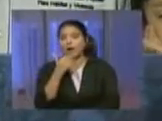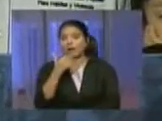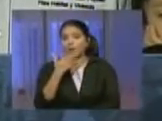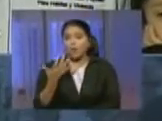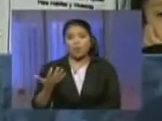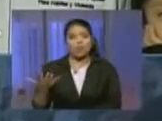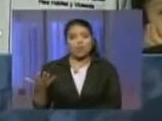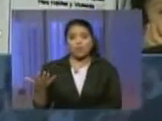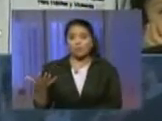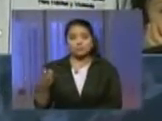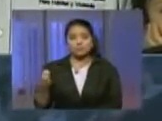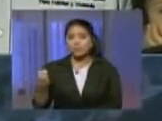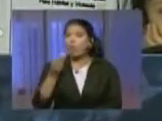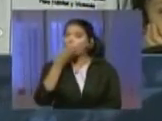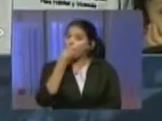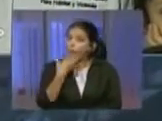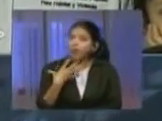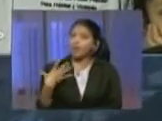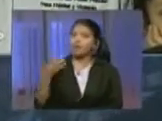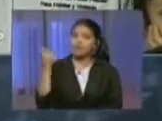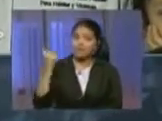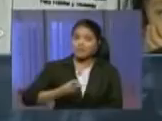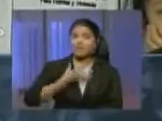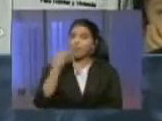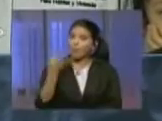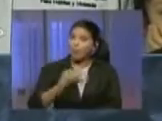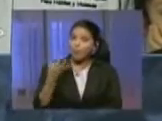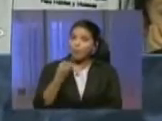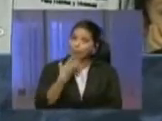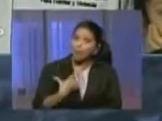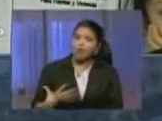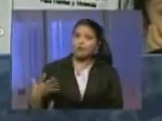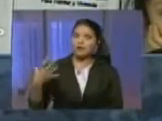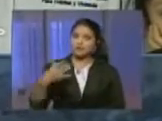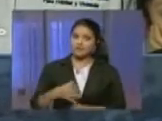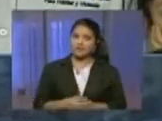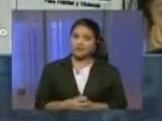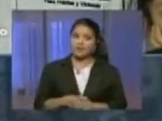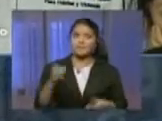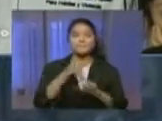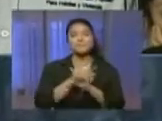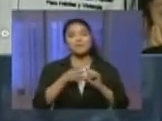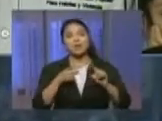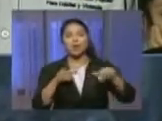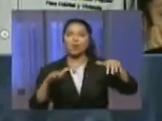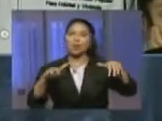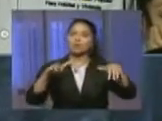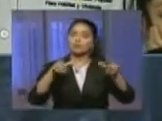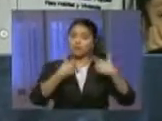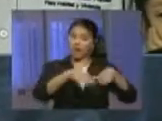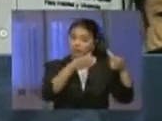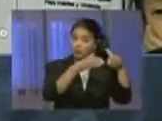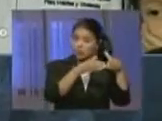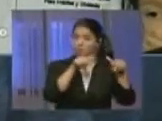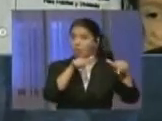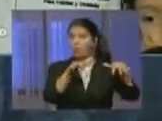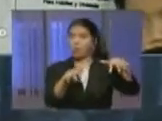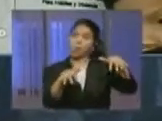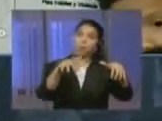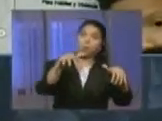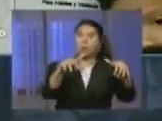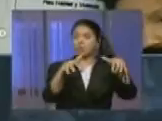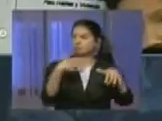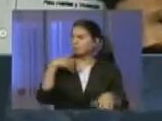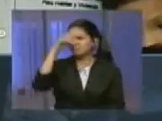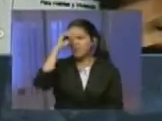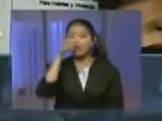cosa buena buen claro claro los zombies de la banda de Los ramal no saben qué es esto porque todos